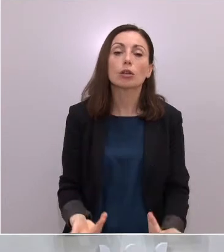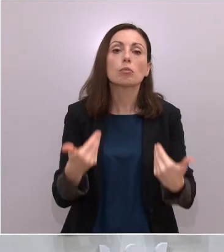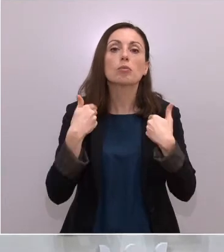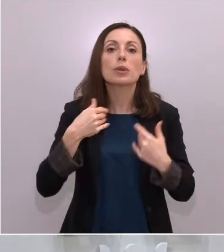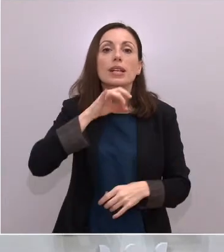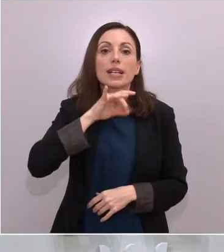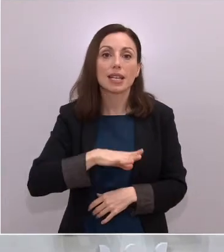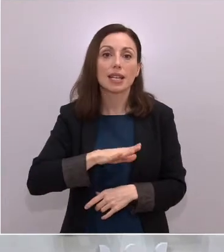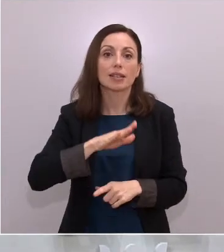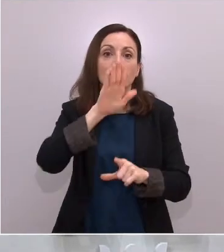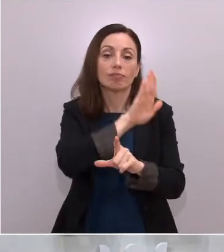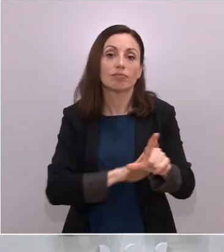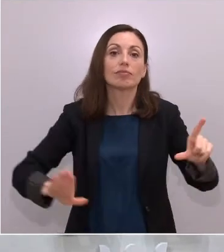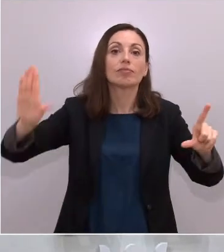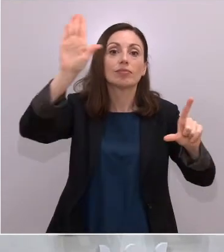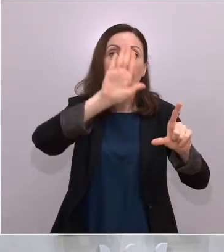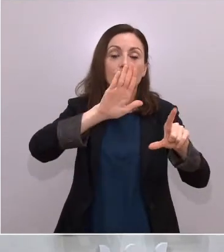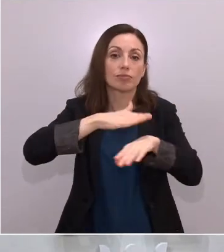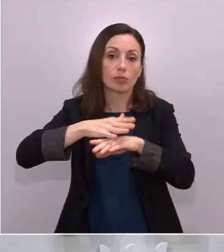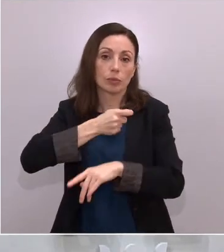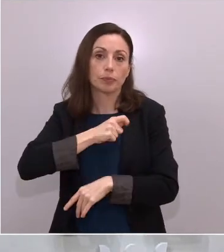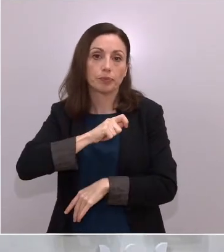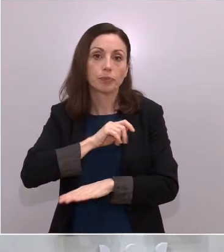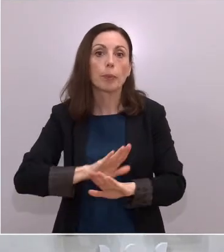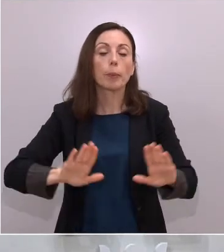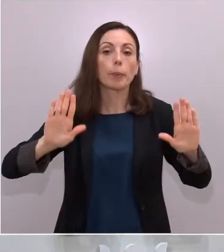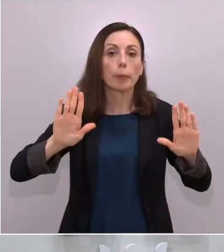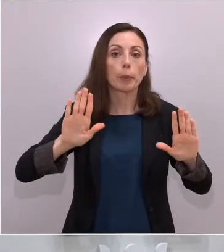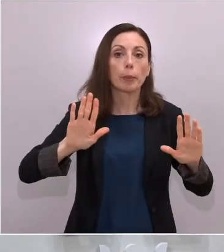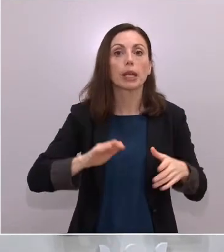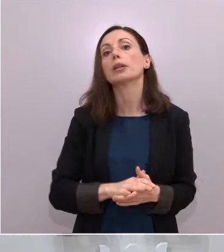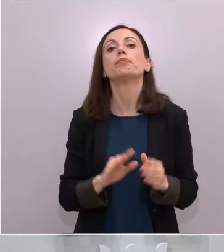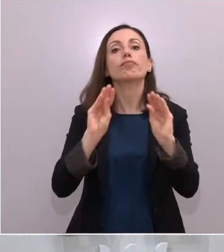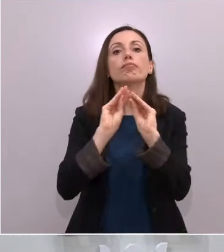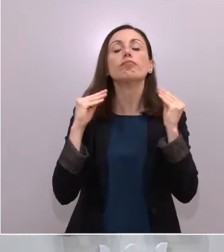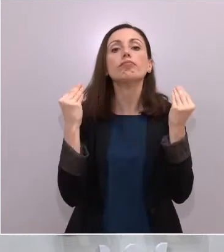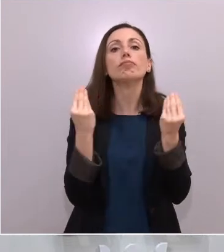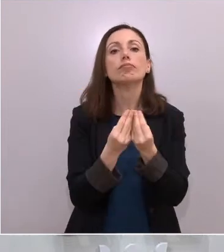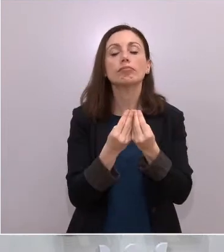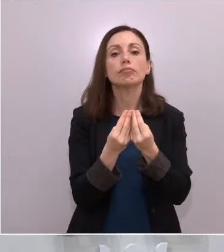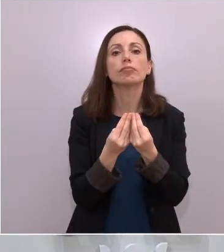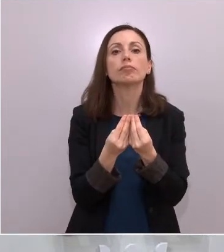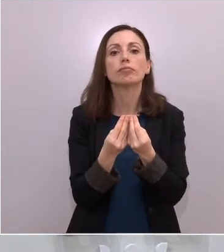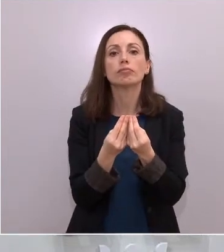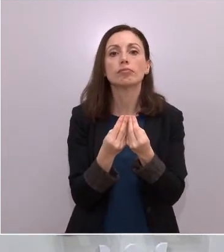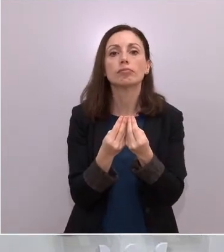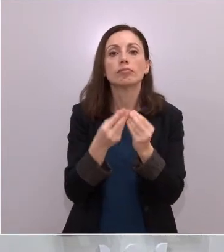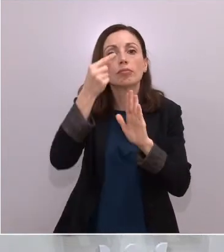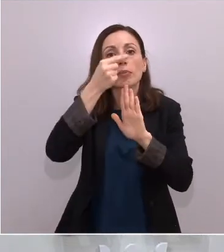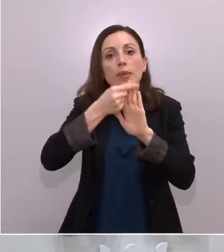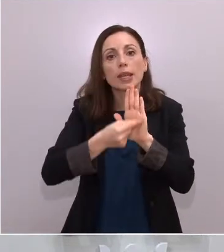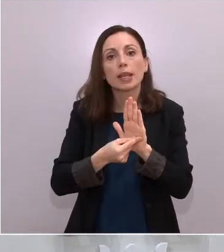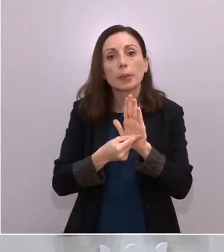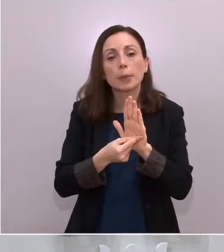competencia estatal. Ahora, desde luego, si en el marco de las medidas para